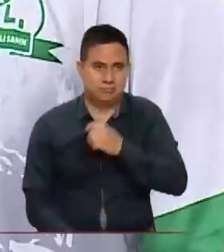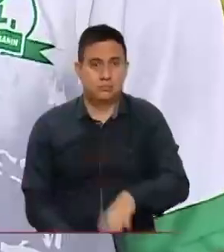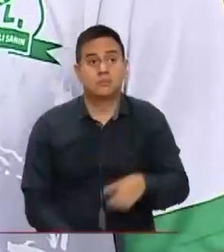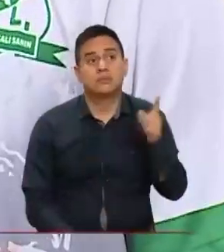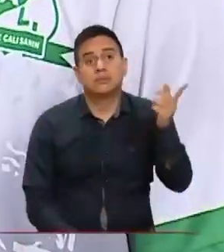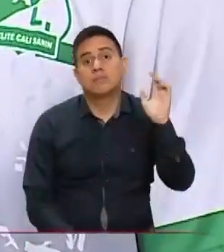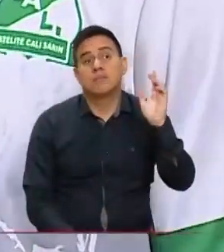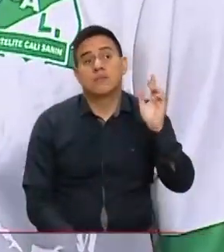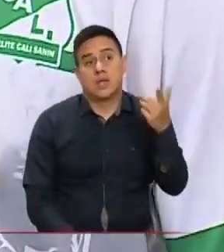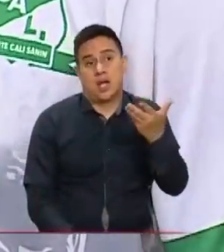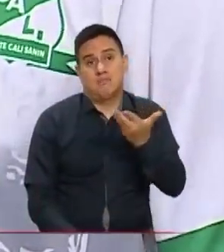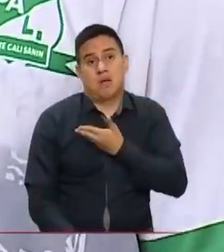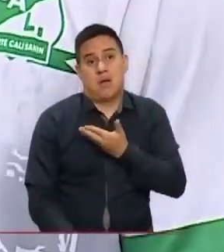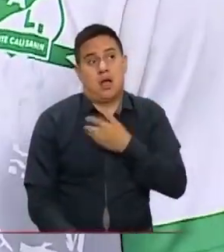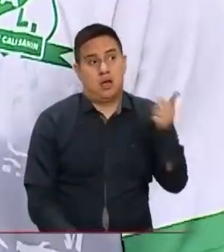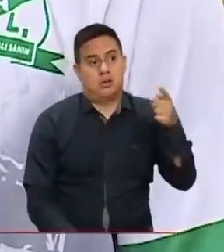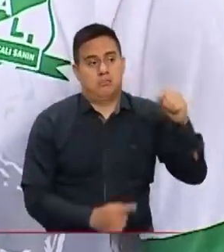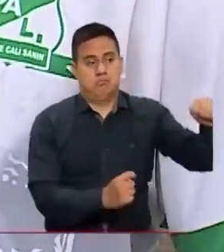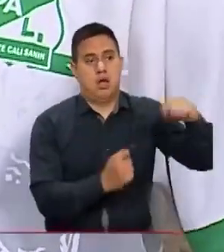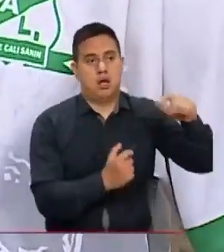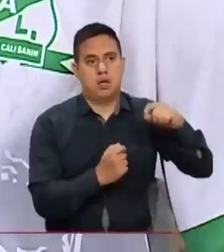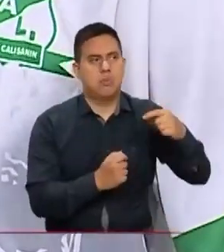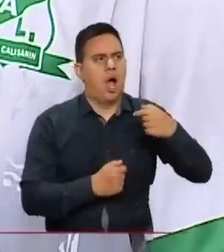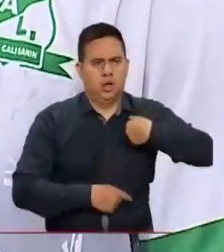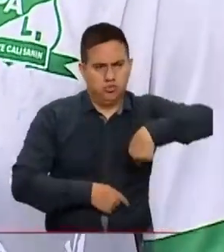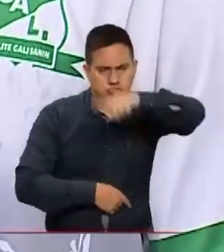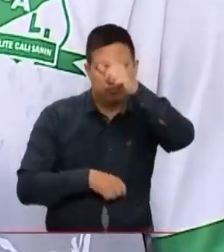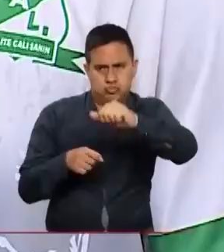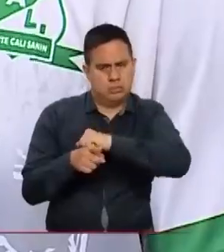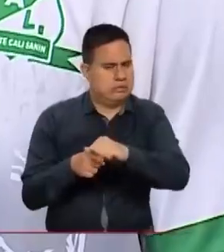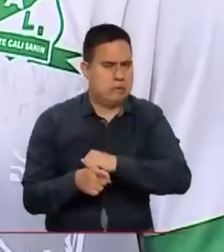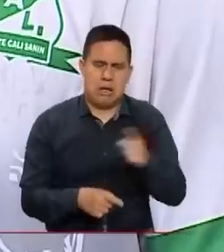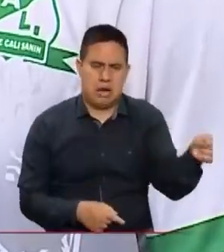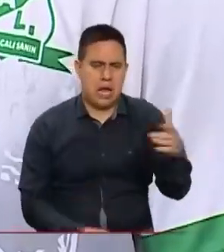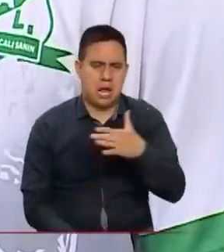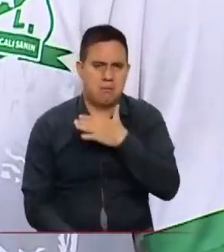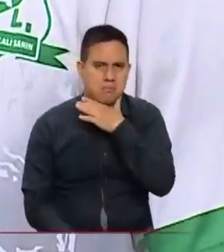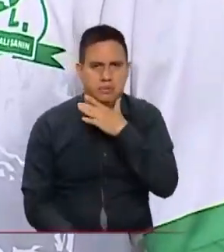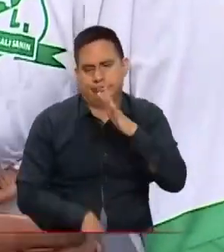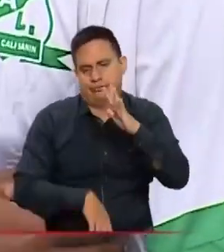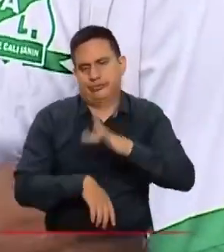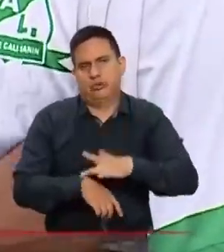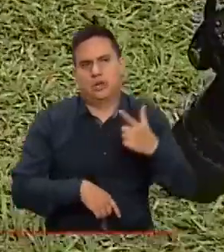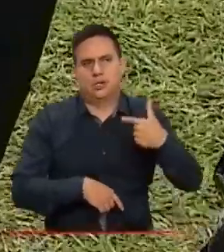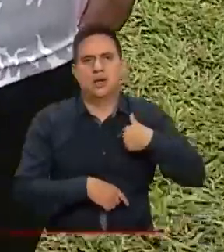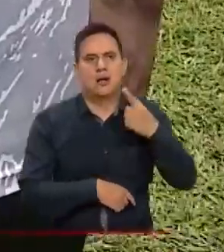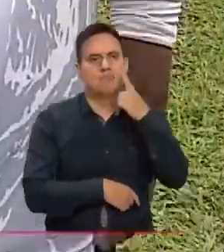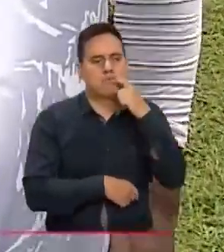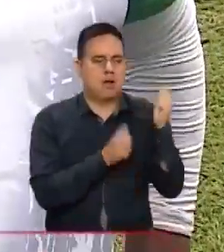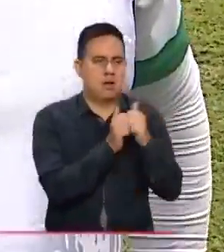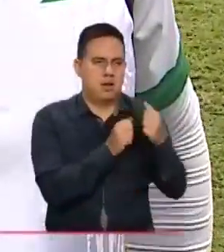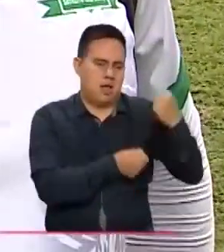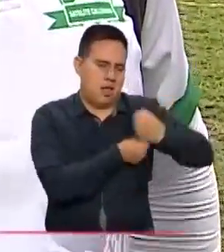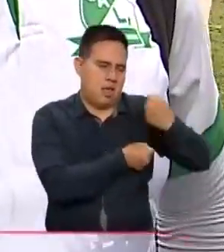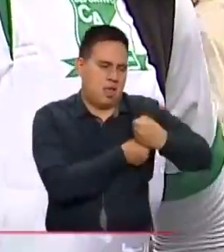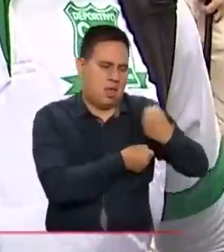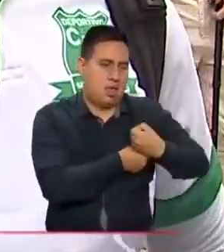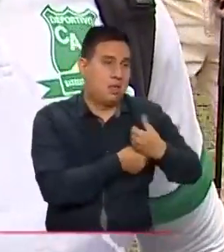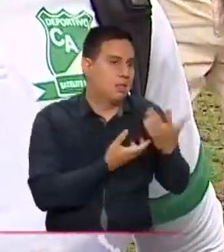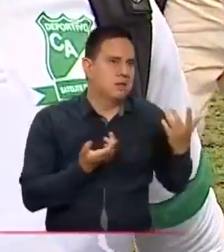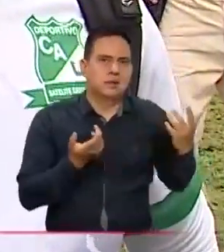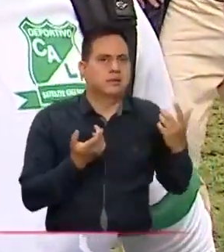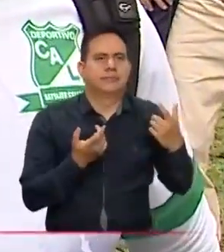como para mandarme así, como para ir a entrenar y todo. Pues me tocó trabajar con mi papá y no iba a los entrenamientos. ¿Y